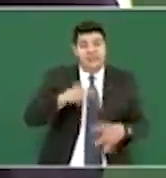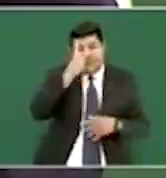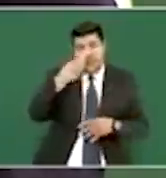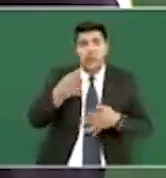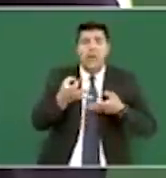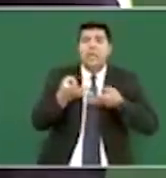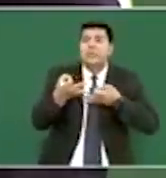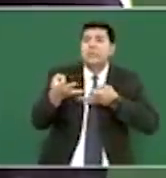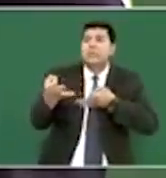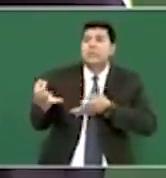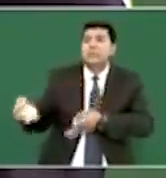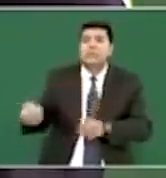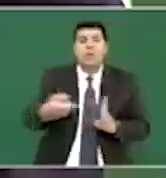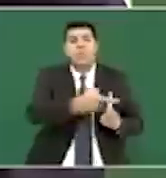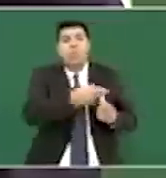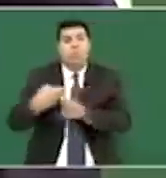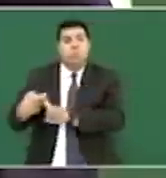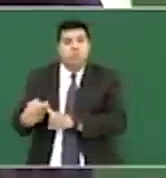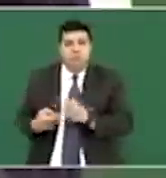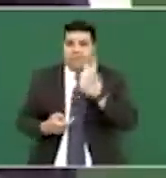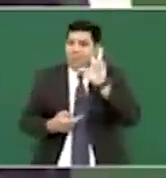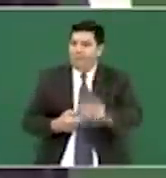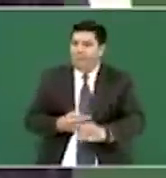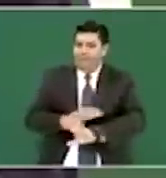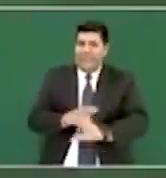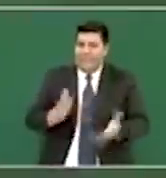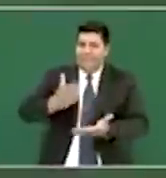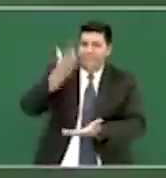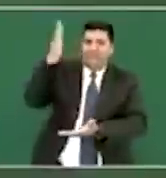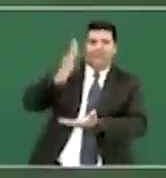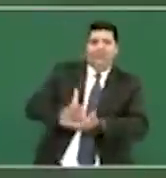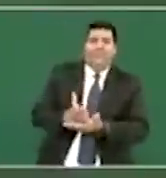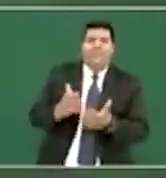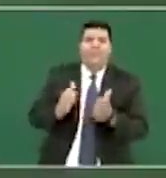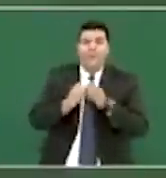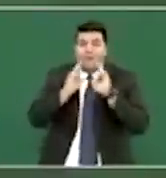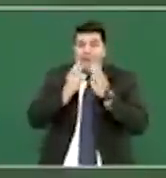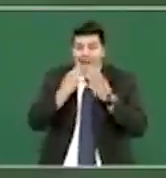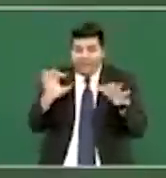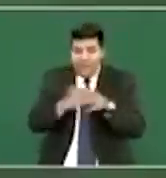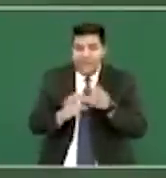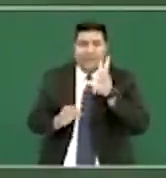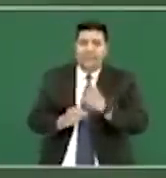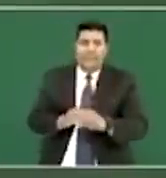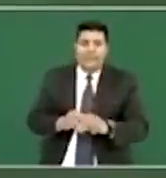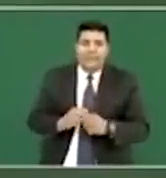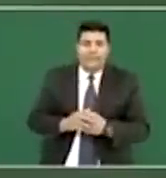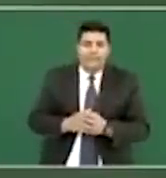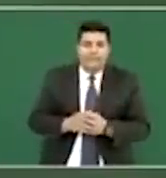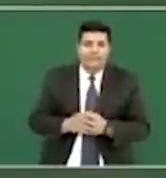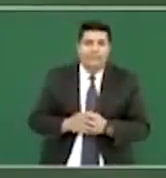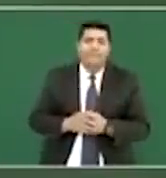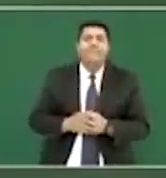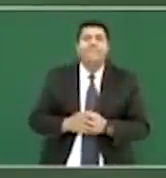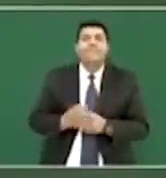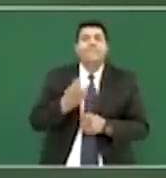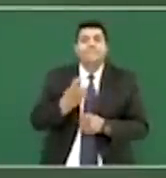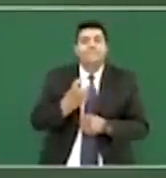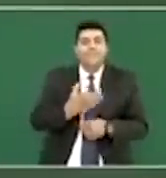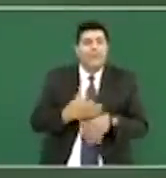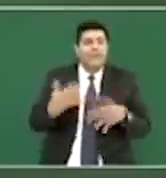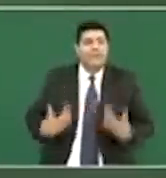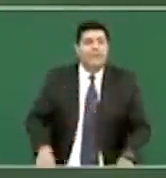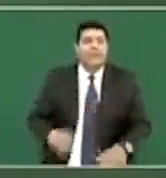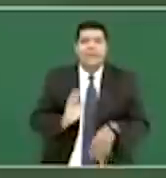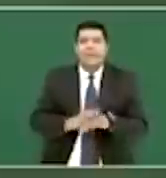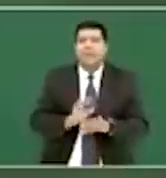siendo enganchados para formar parte de la delincuencia. Eso es lo más